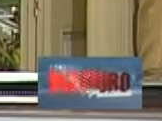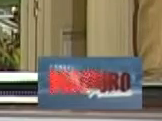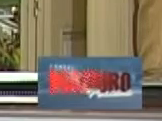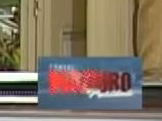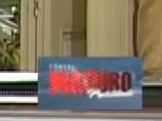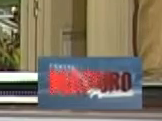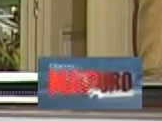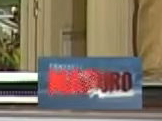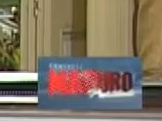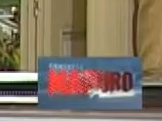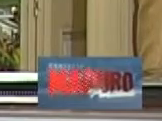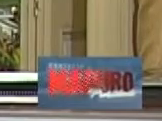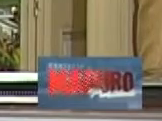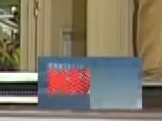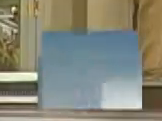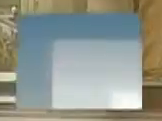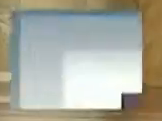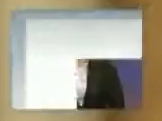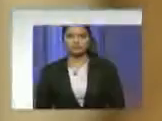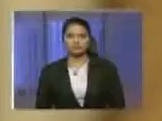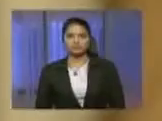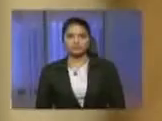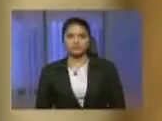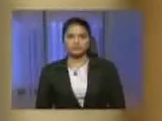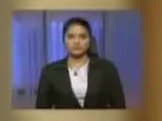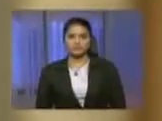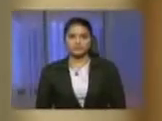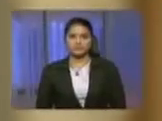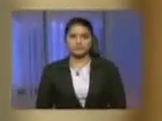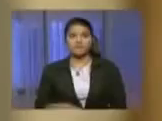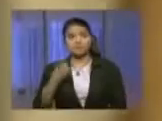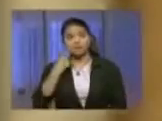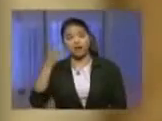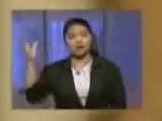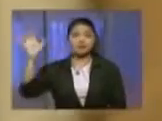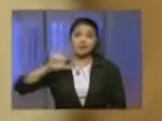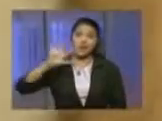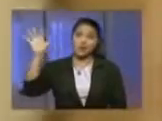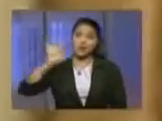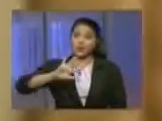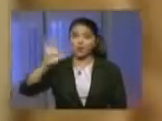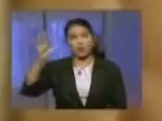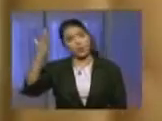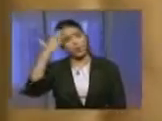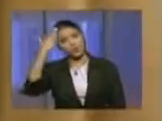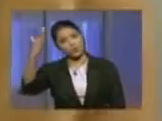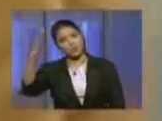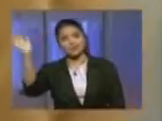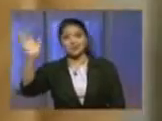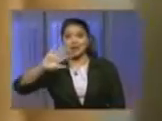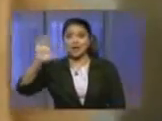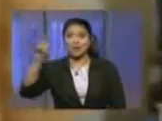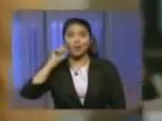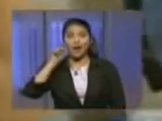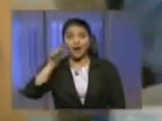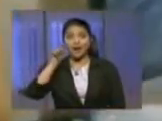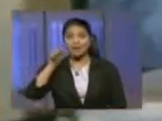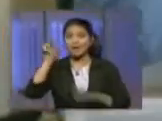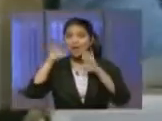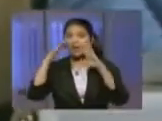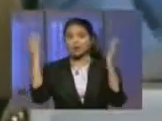ven ahí Ah Saludos saludo ahí nos ven en el mundo